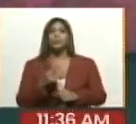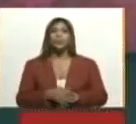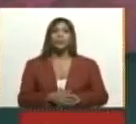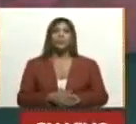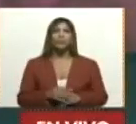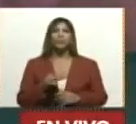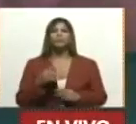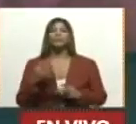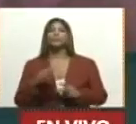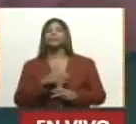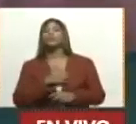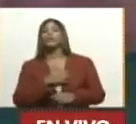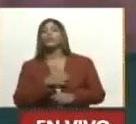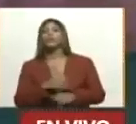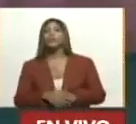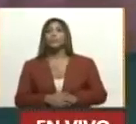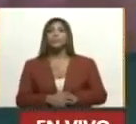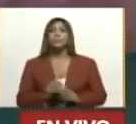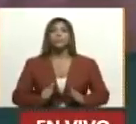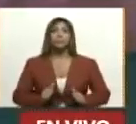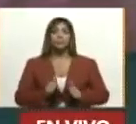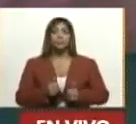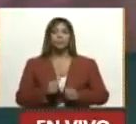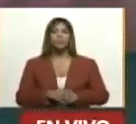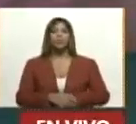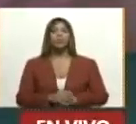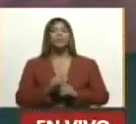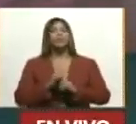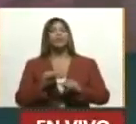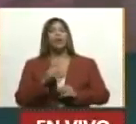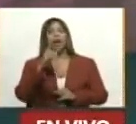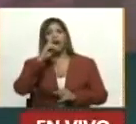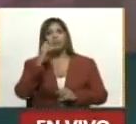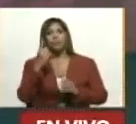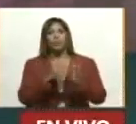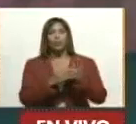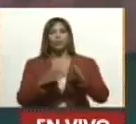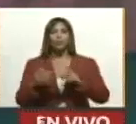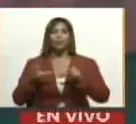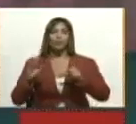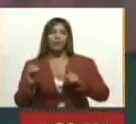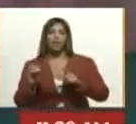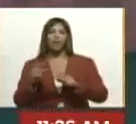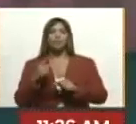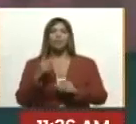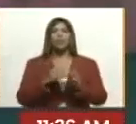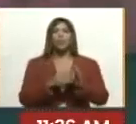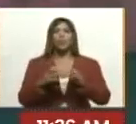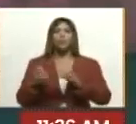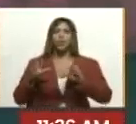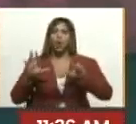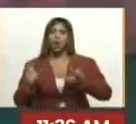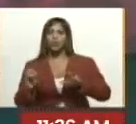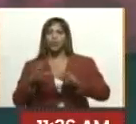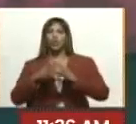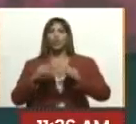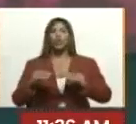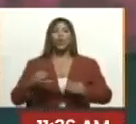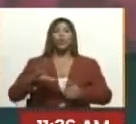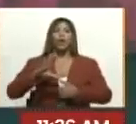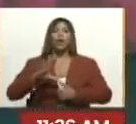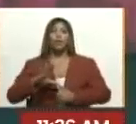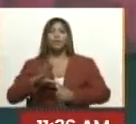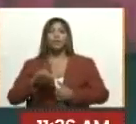76 en Argentina. Para finales de los 70, 1980, toda América del Sur estaba con